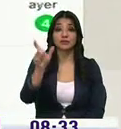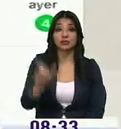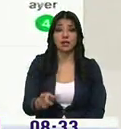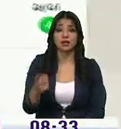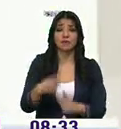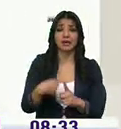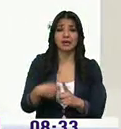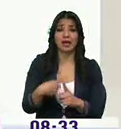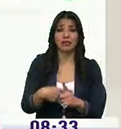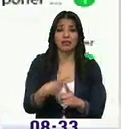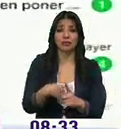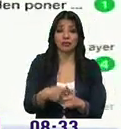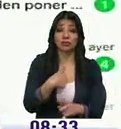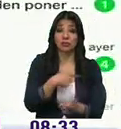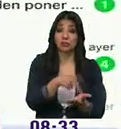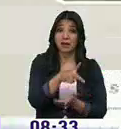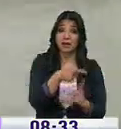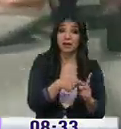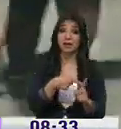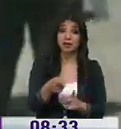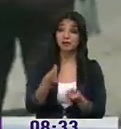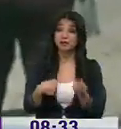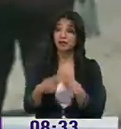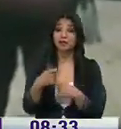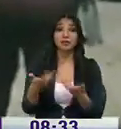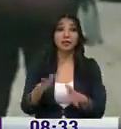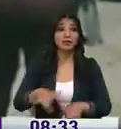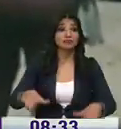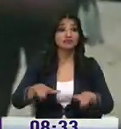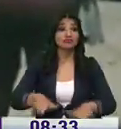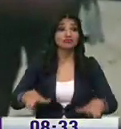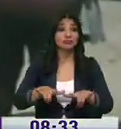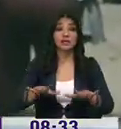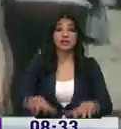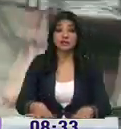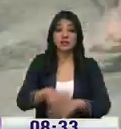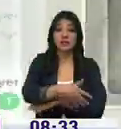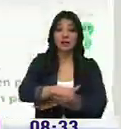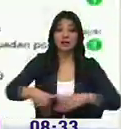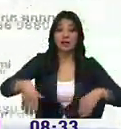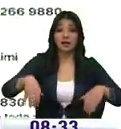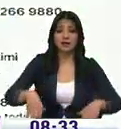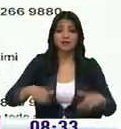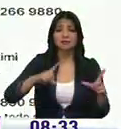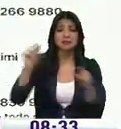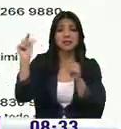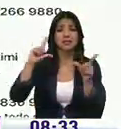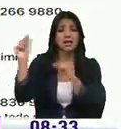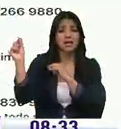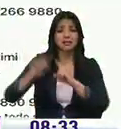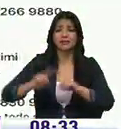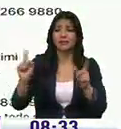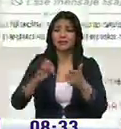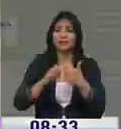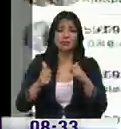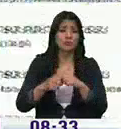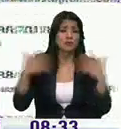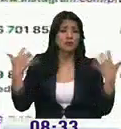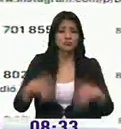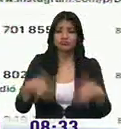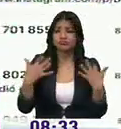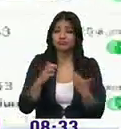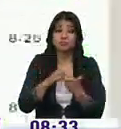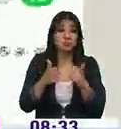los que pagamos un arriendo, no tenemos ventas. Ahí estamos. Lo que pasa es que la cantidad de migrantes, es un lío de los migrantes. Un